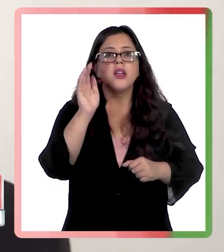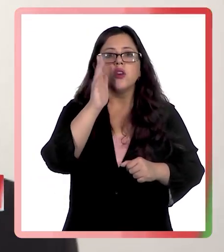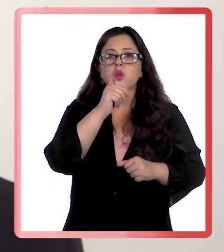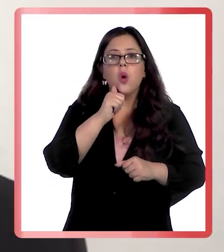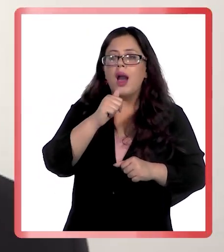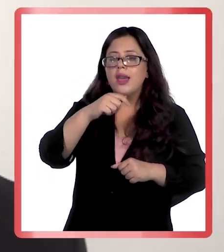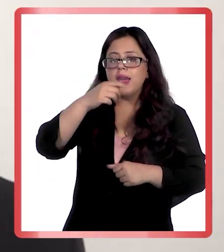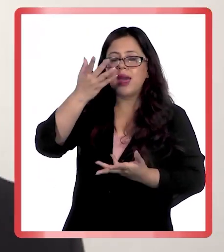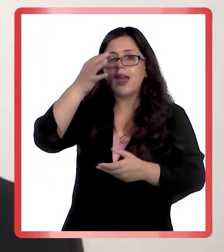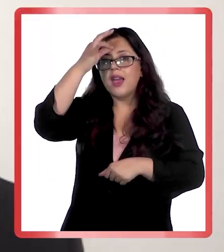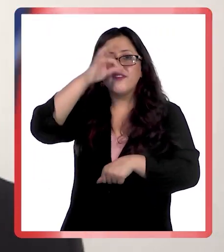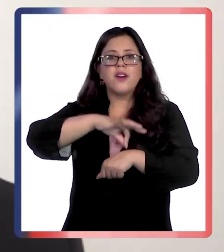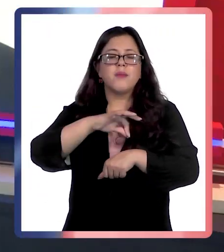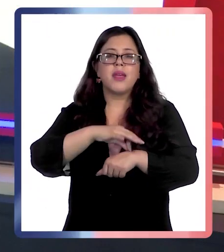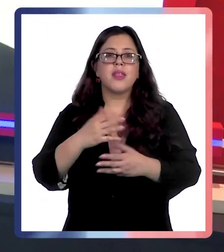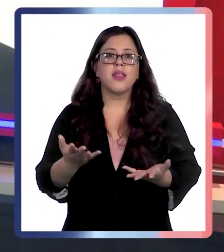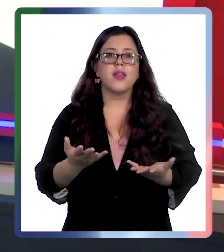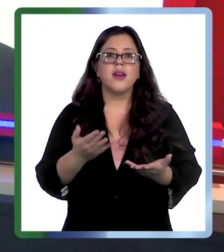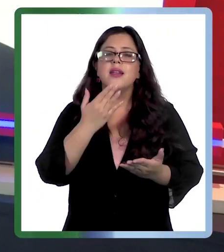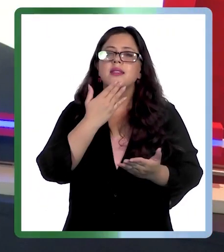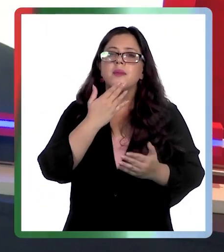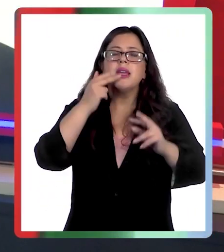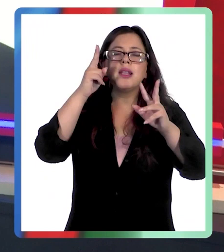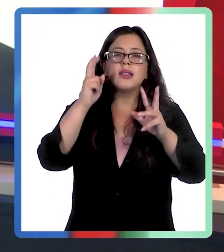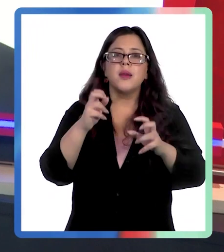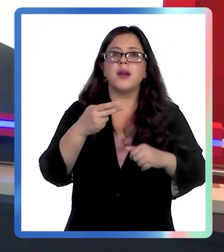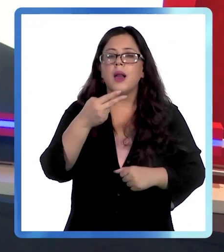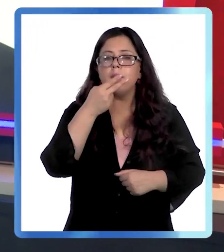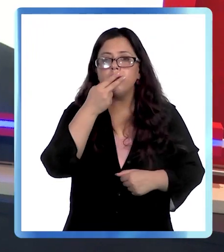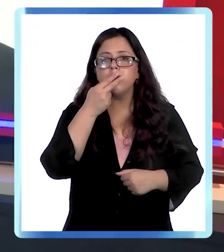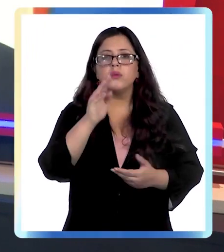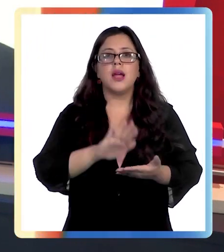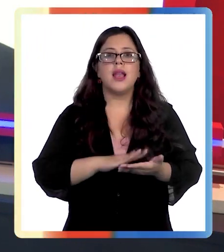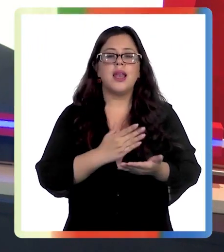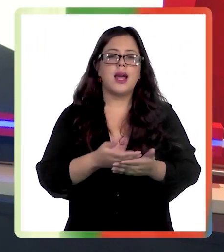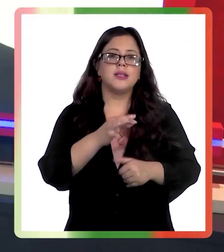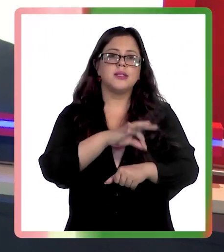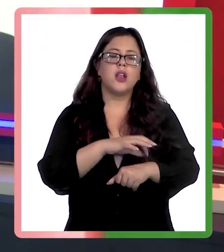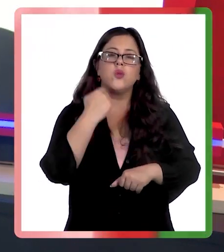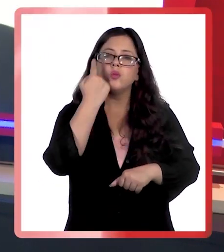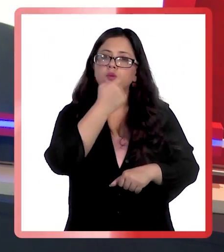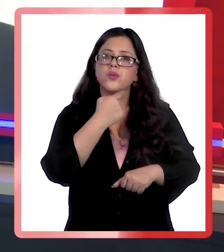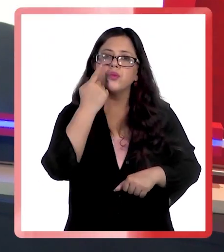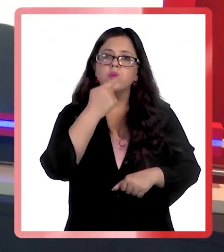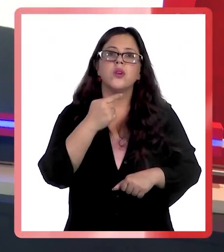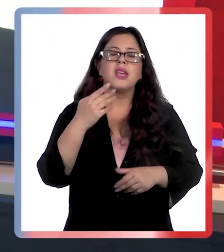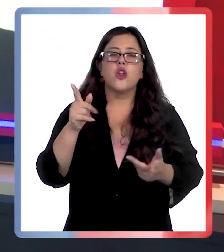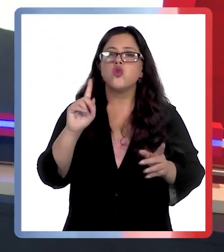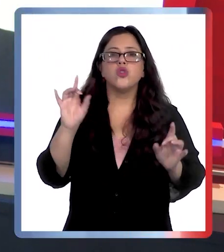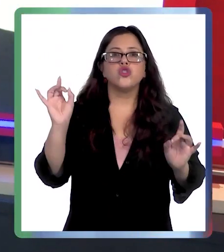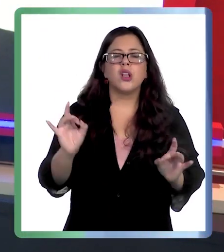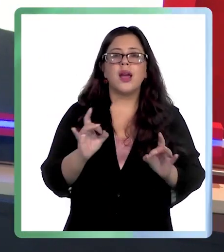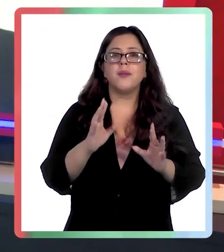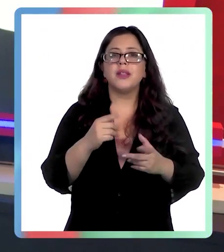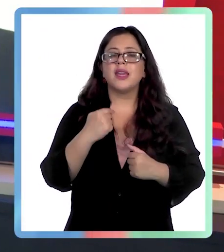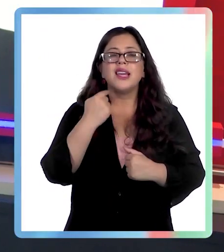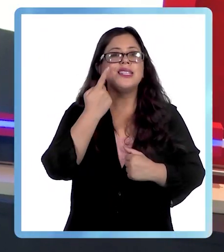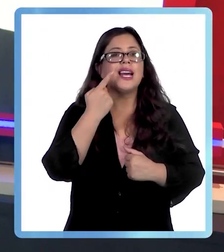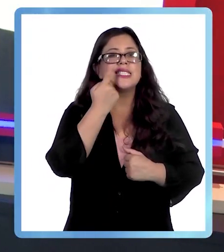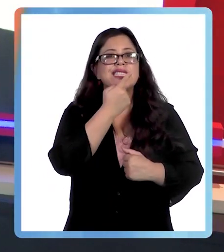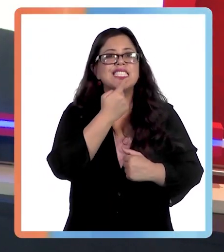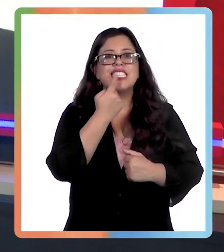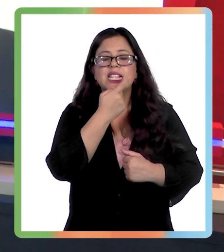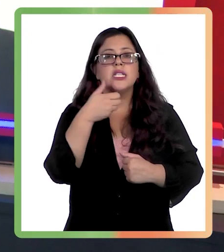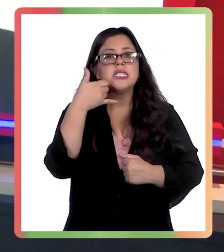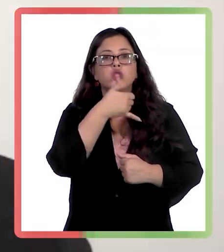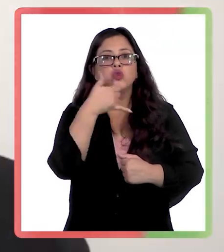produce periodontitis hablemos también del efecto del cigarrillo en la salud bucal que va mucho más allá de las manchas en